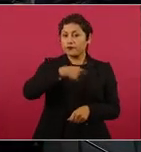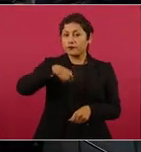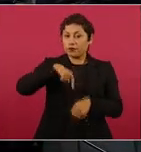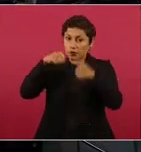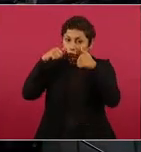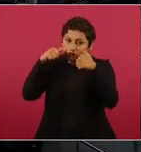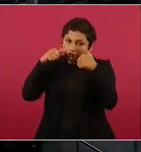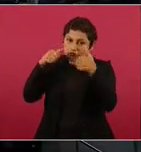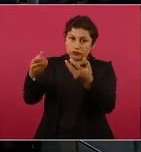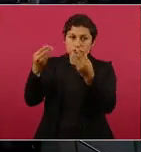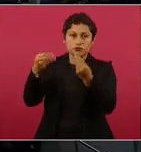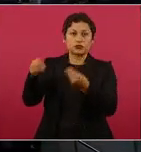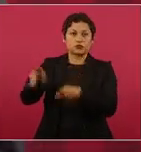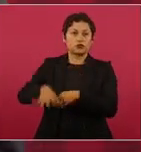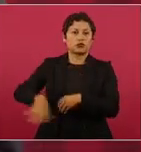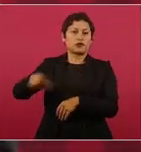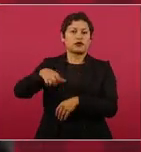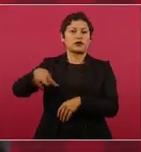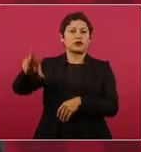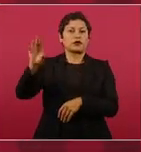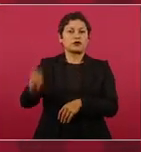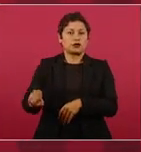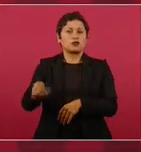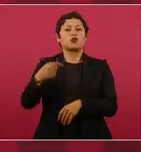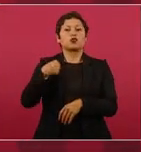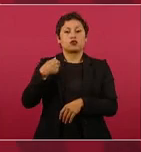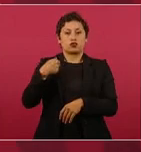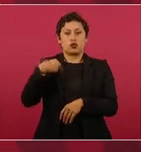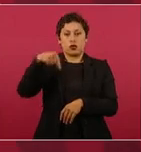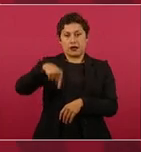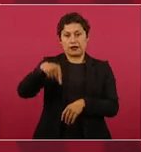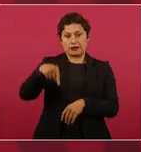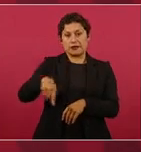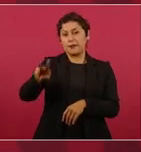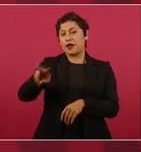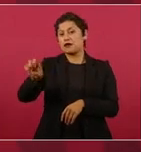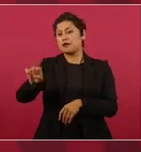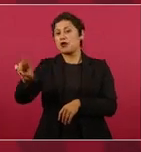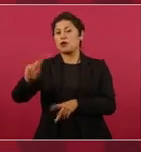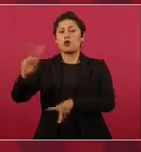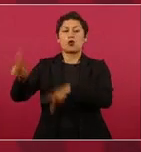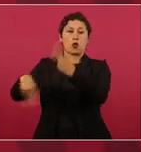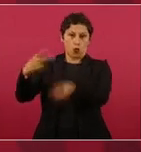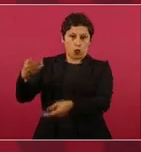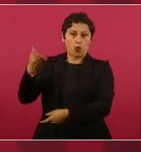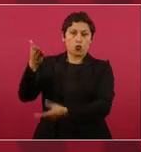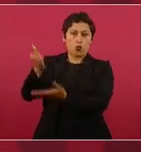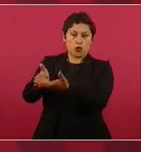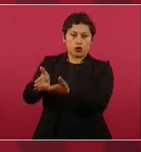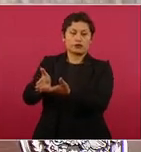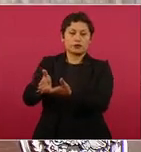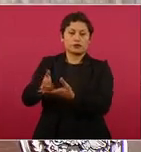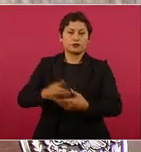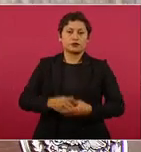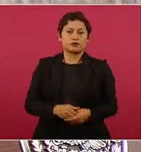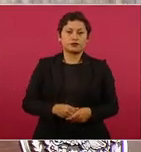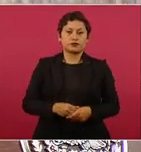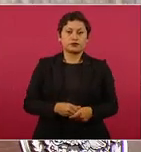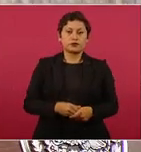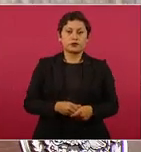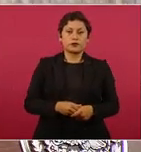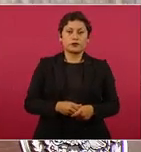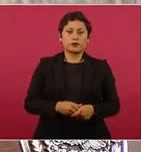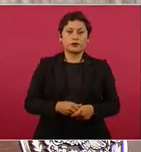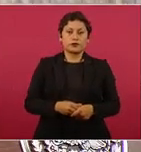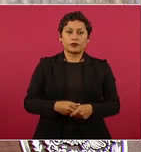Voy ahora, este fin de semana, voy viernes, sábado y domingo